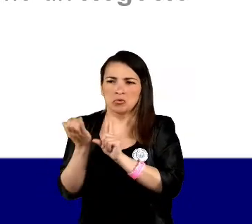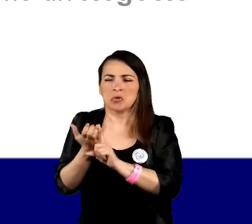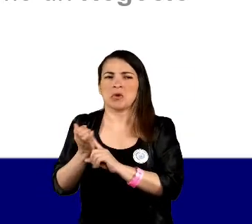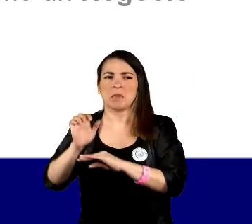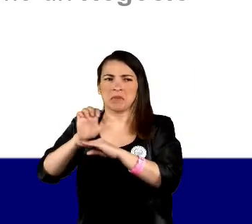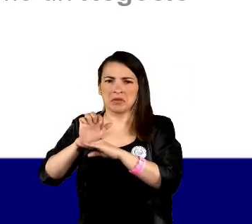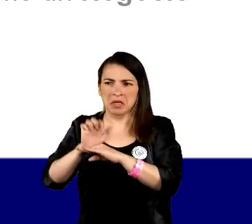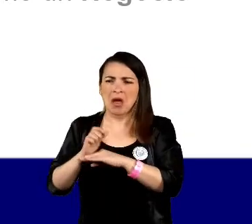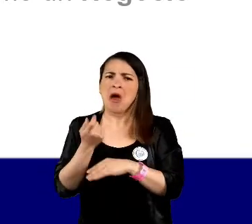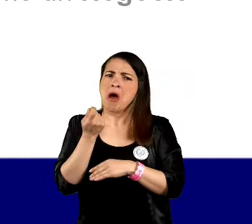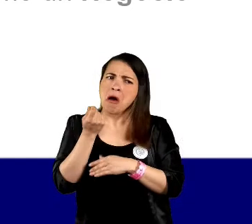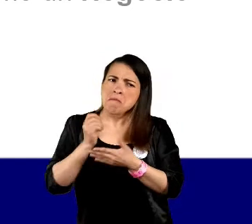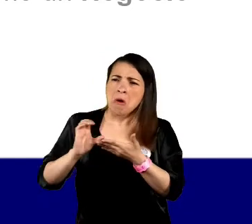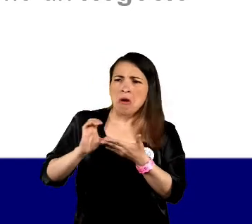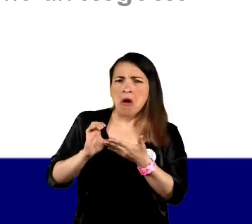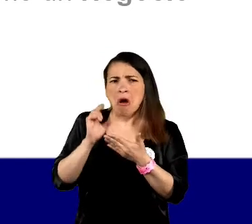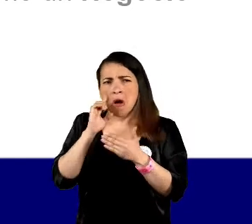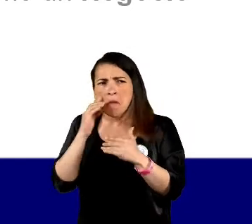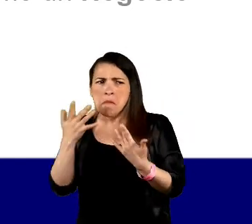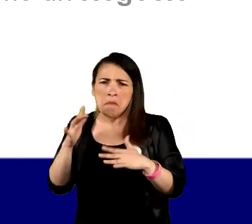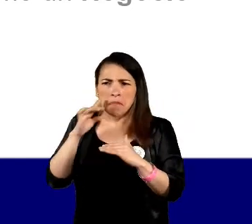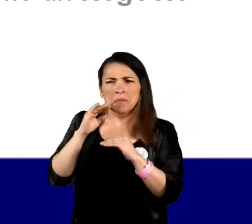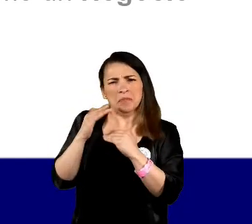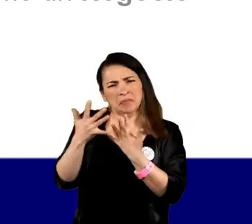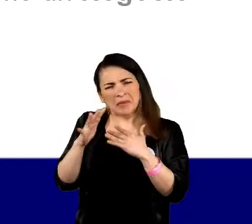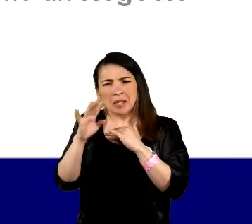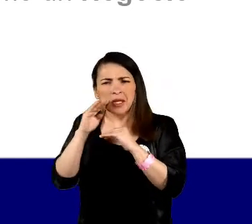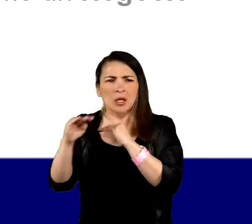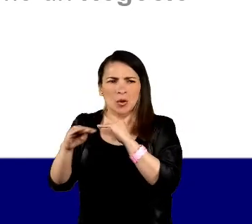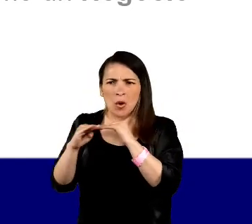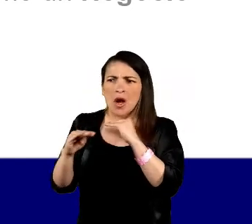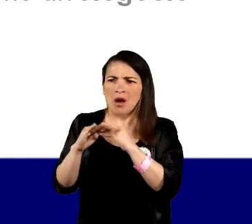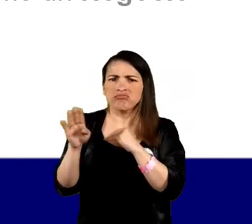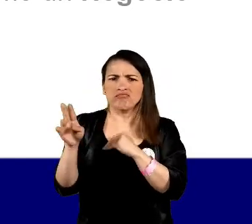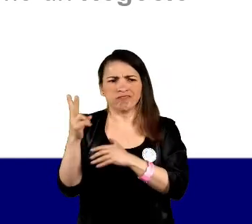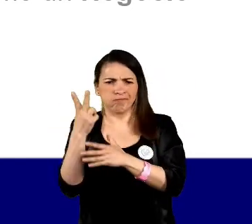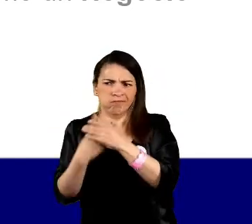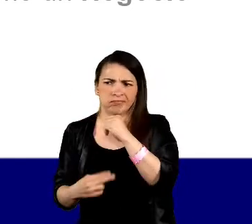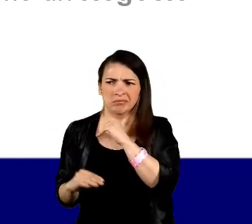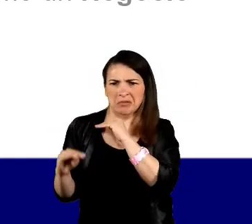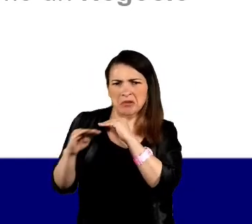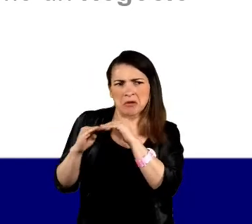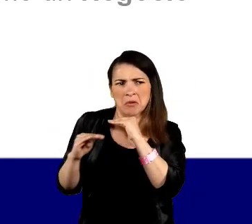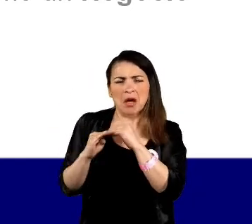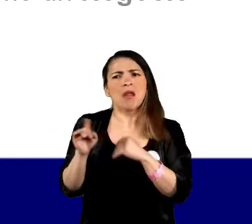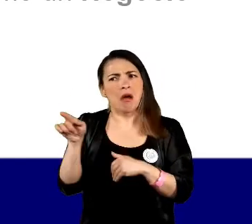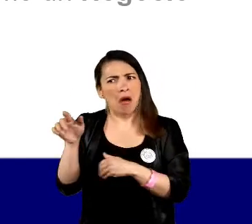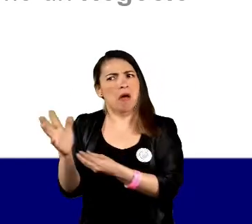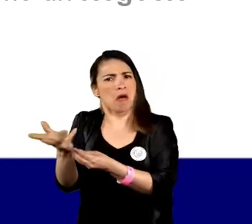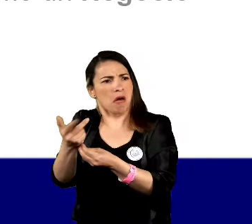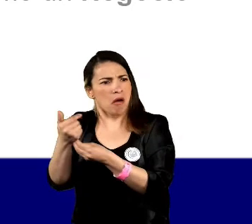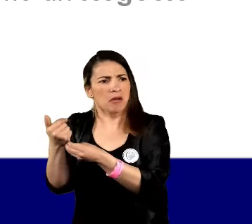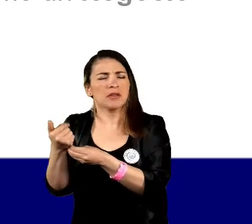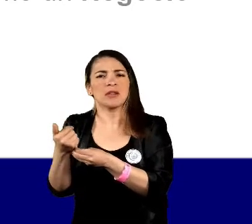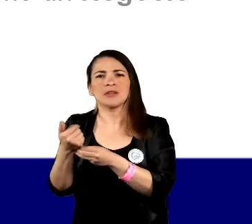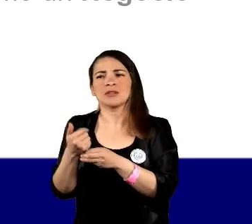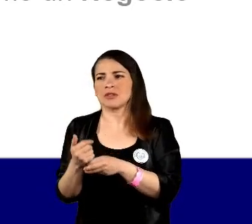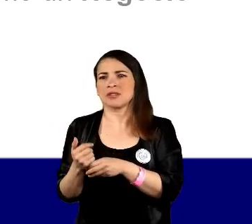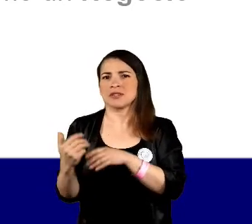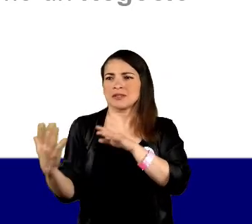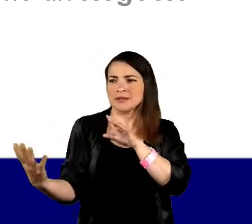costos similares son nuestros partners y ellos harán el arte de esa forma